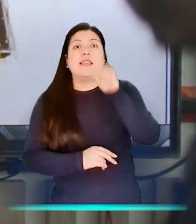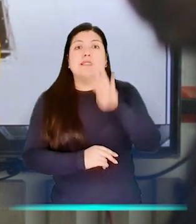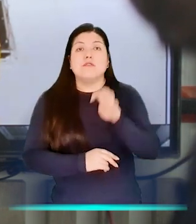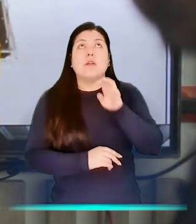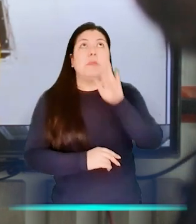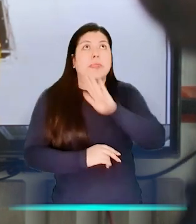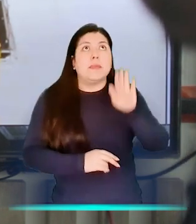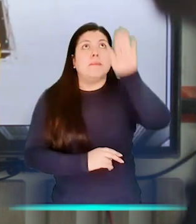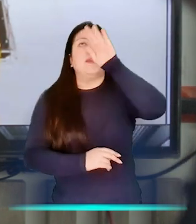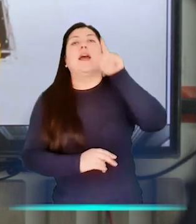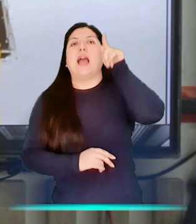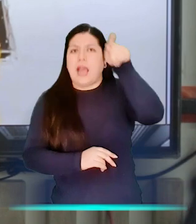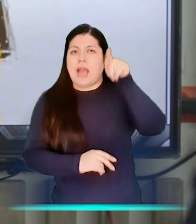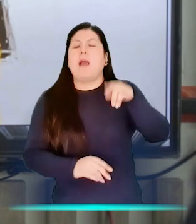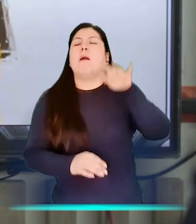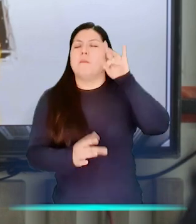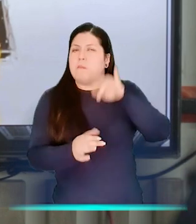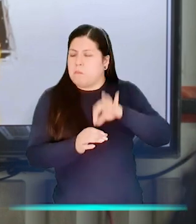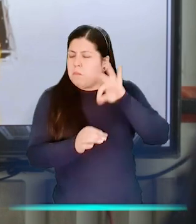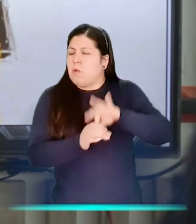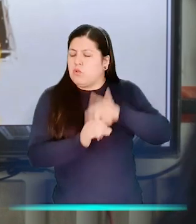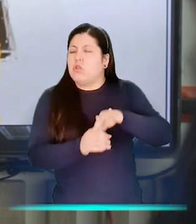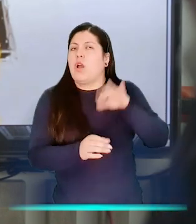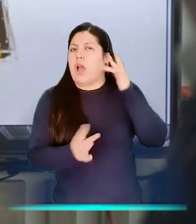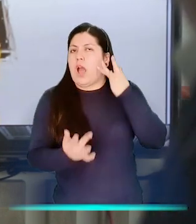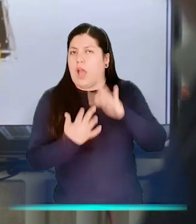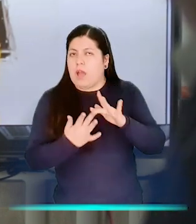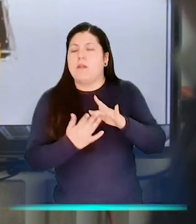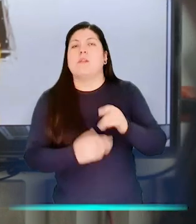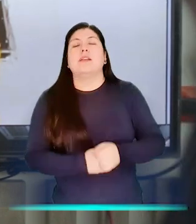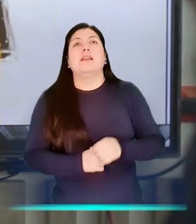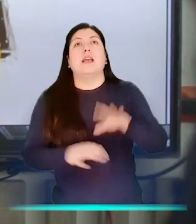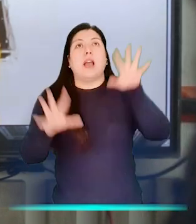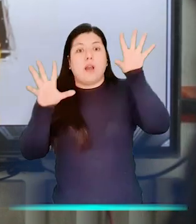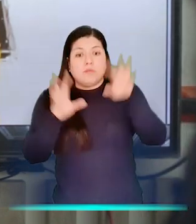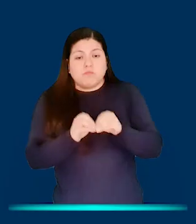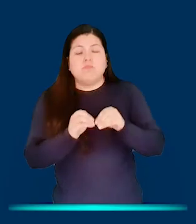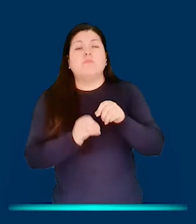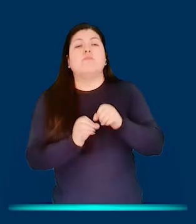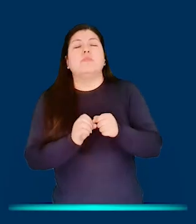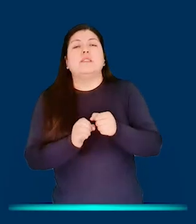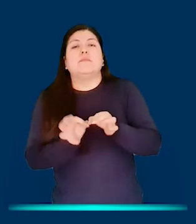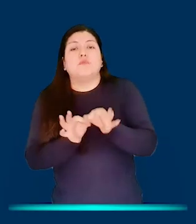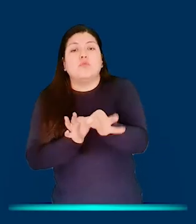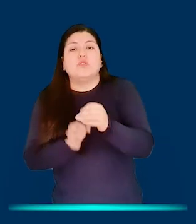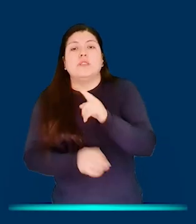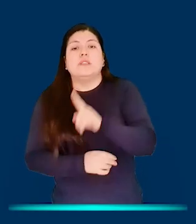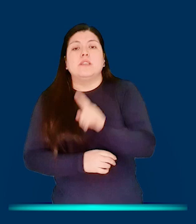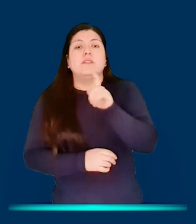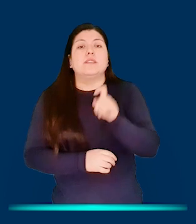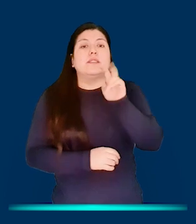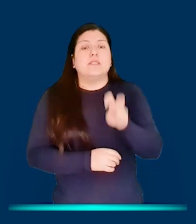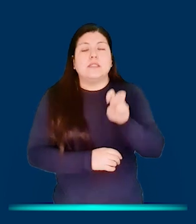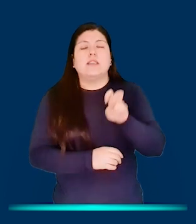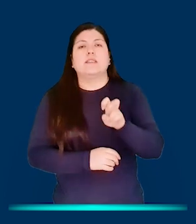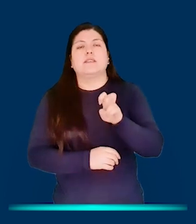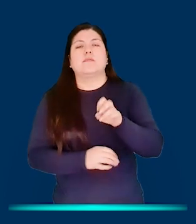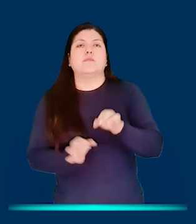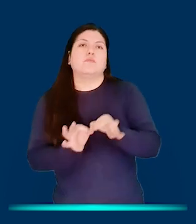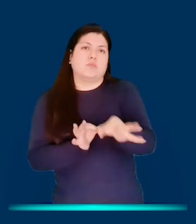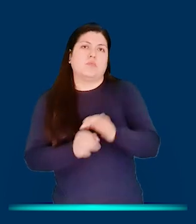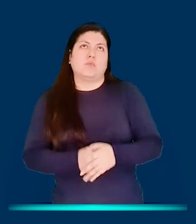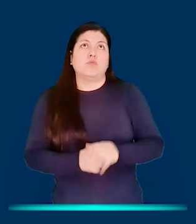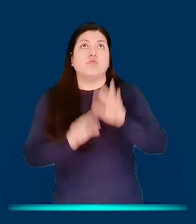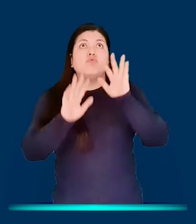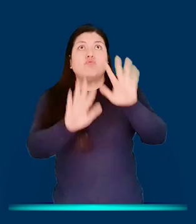en 19 departamentos de Colombia que conforman esas 16 circunscripciones y específicamente en 167